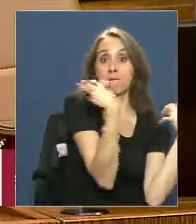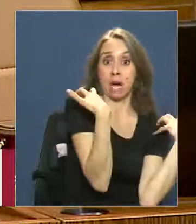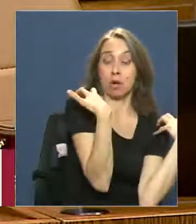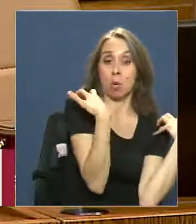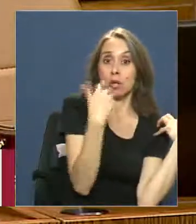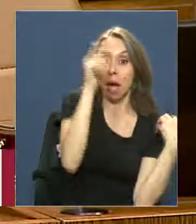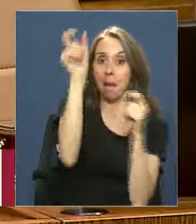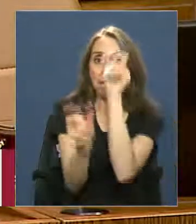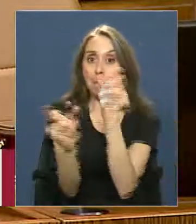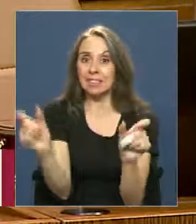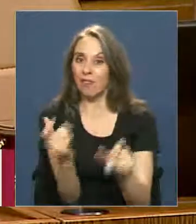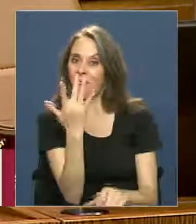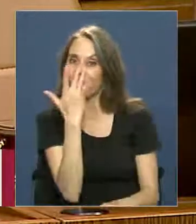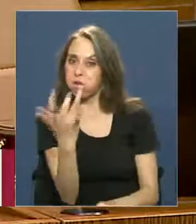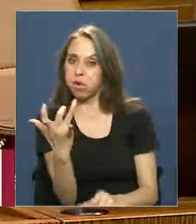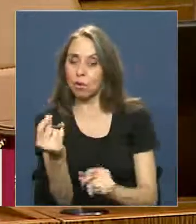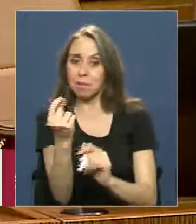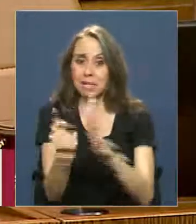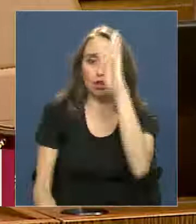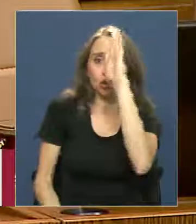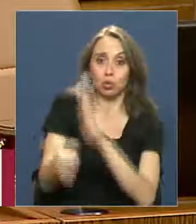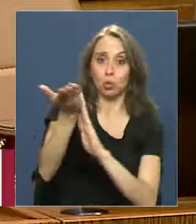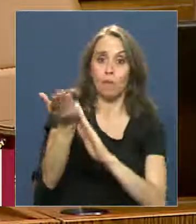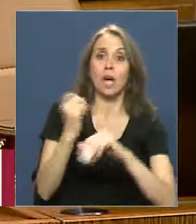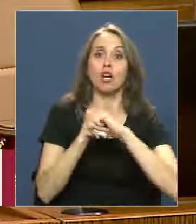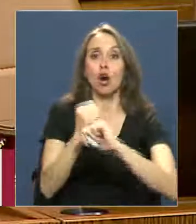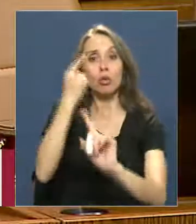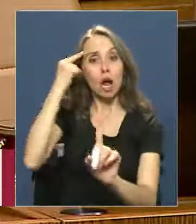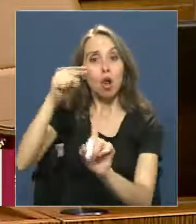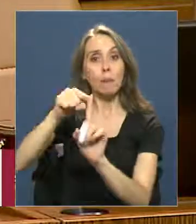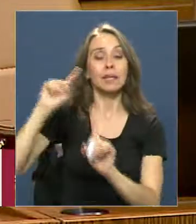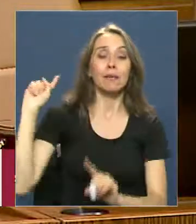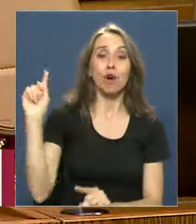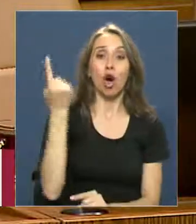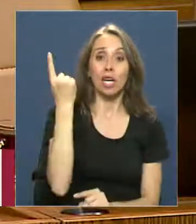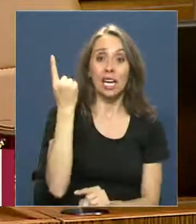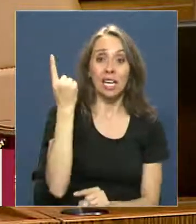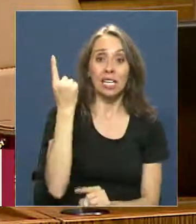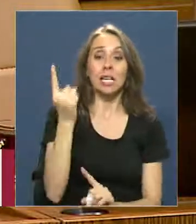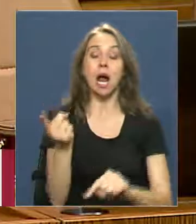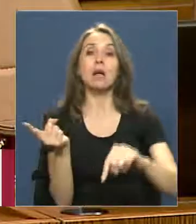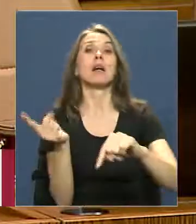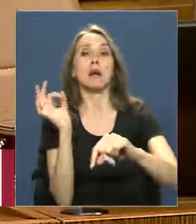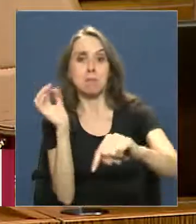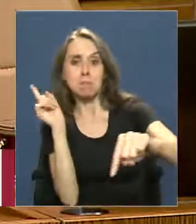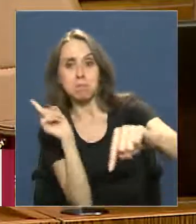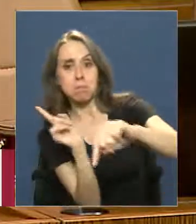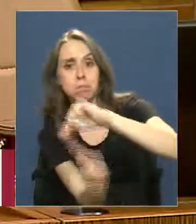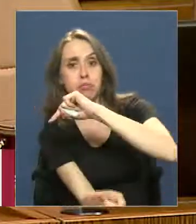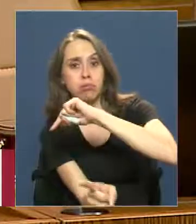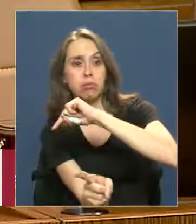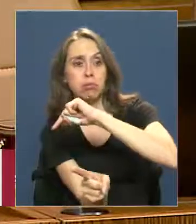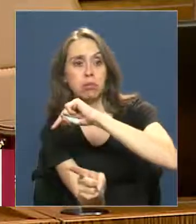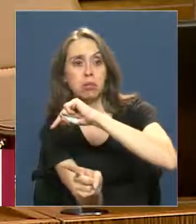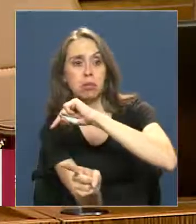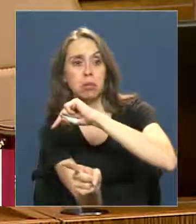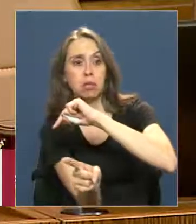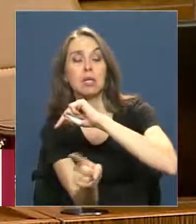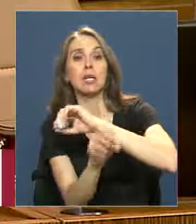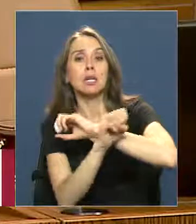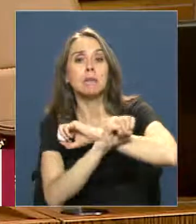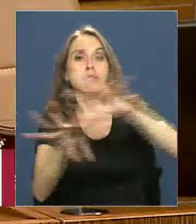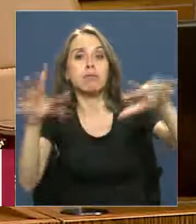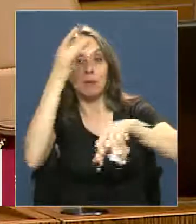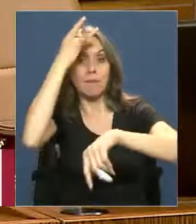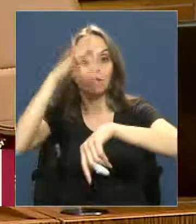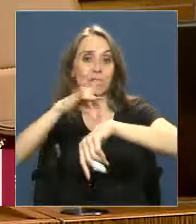que tengan estas conductas que tanto atentan contra el propósito general de combatir de manera eficiente esta